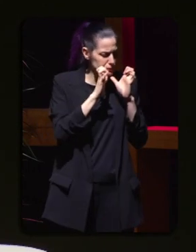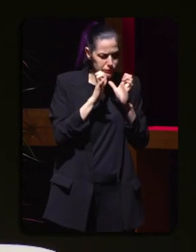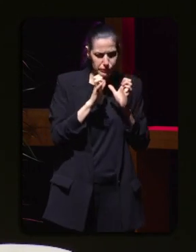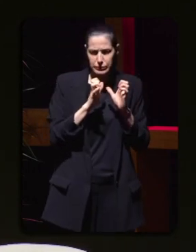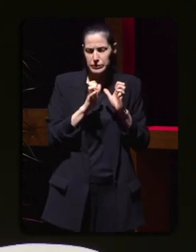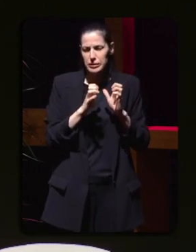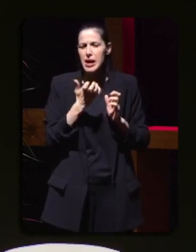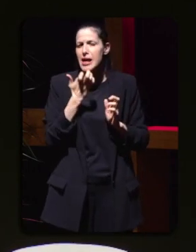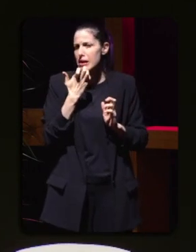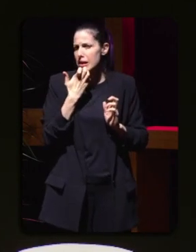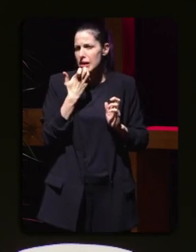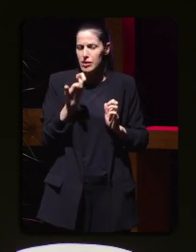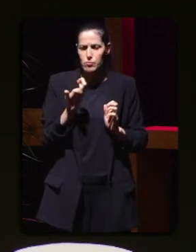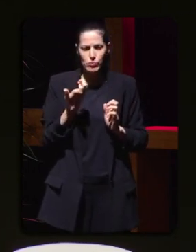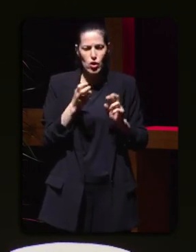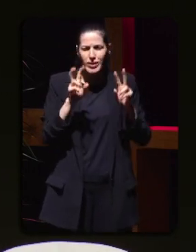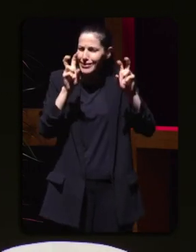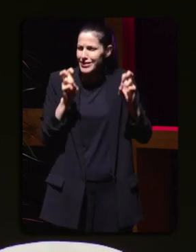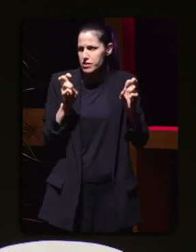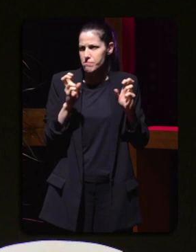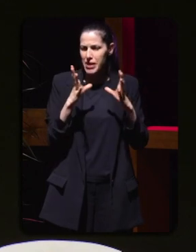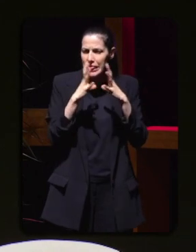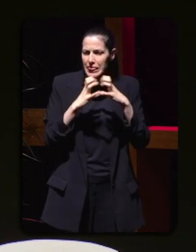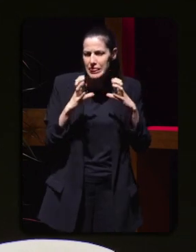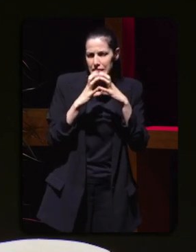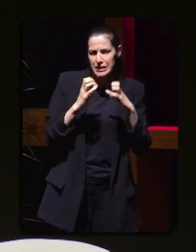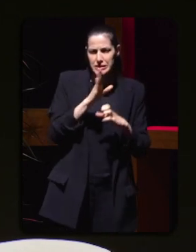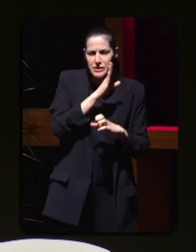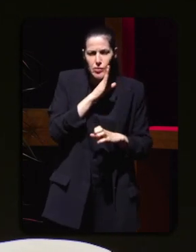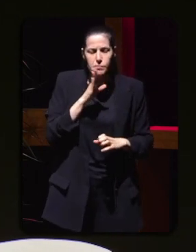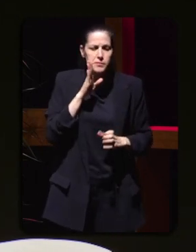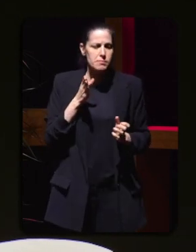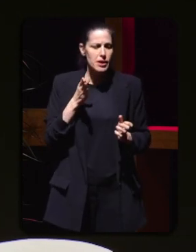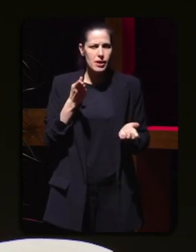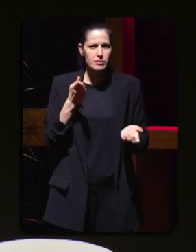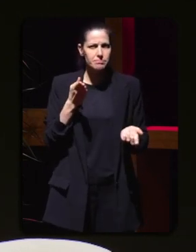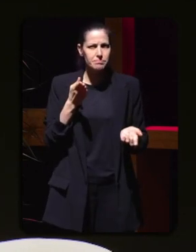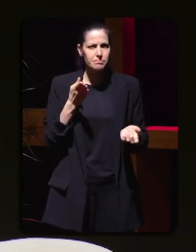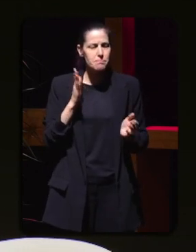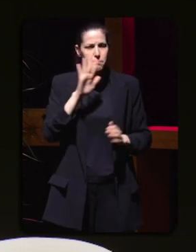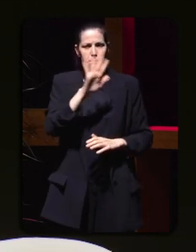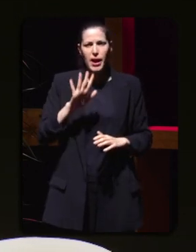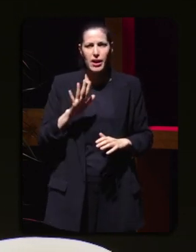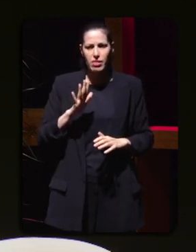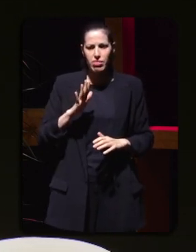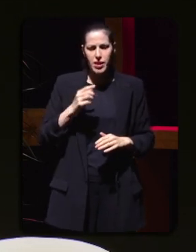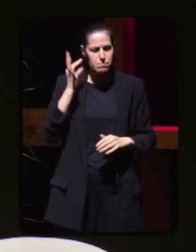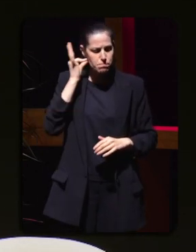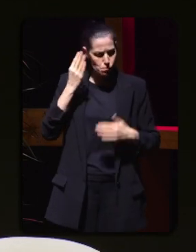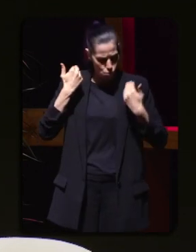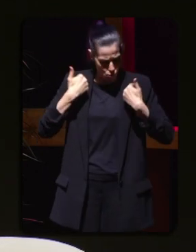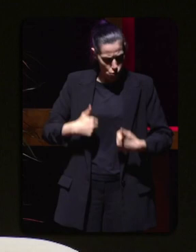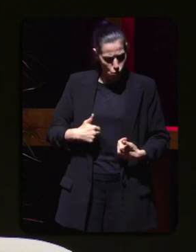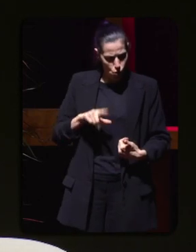deseo de ser madre Casi casi ni siquiera nos pertenece es muy difícil saber